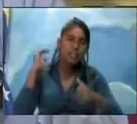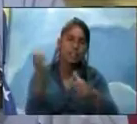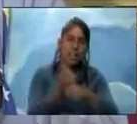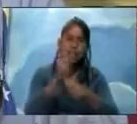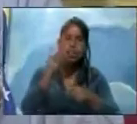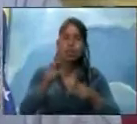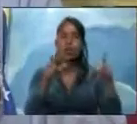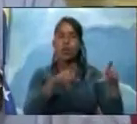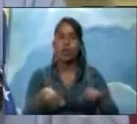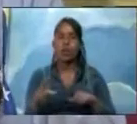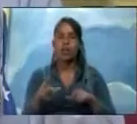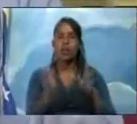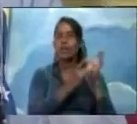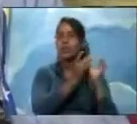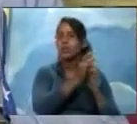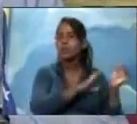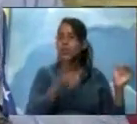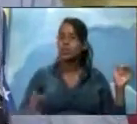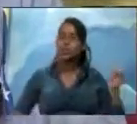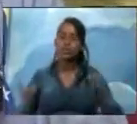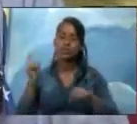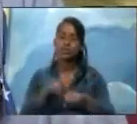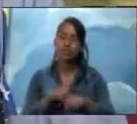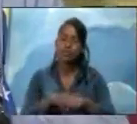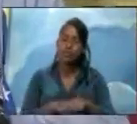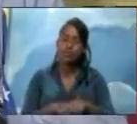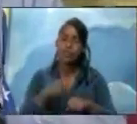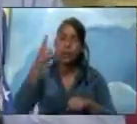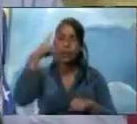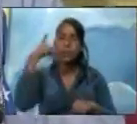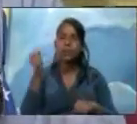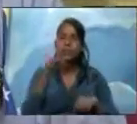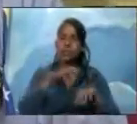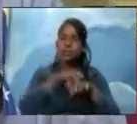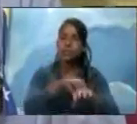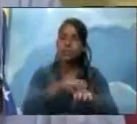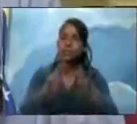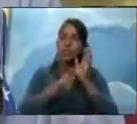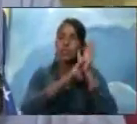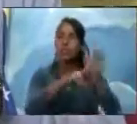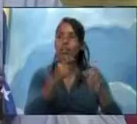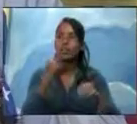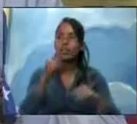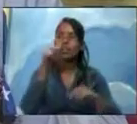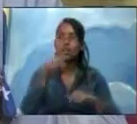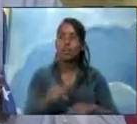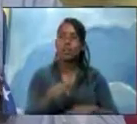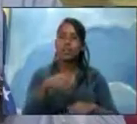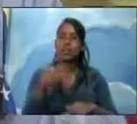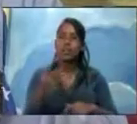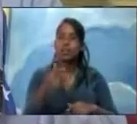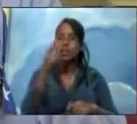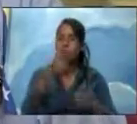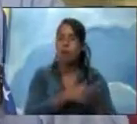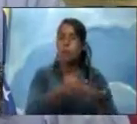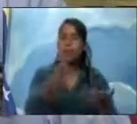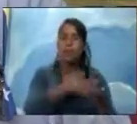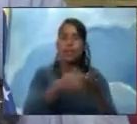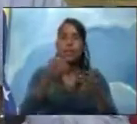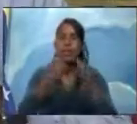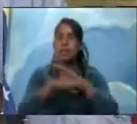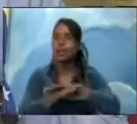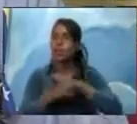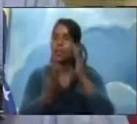lugar. Jesucristo dijo en una oportunidad, para llevar referencia a lo que dice acá, que los seres, los millares, iban